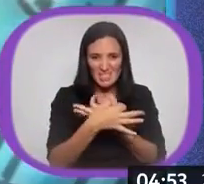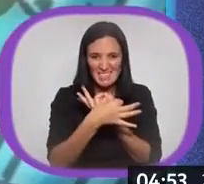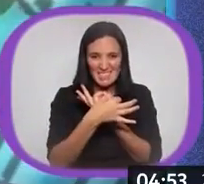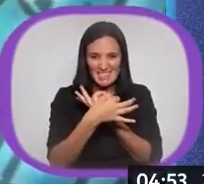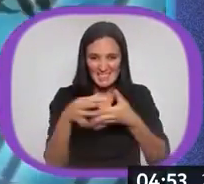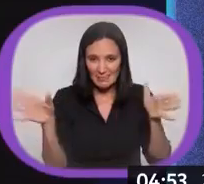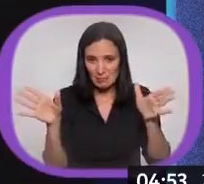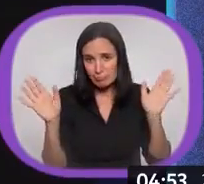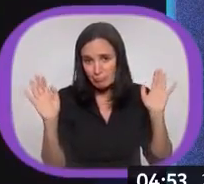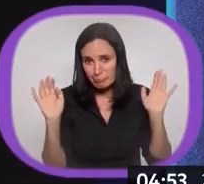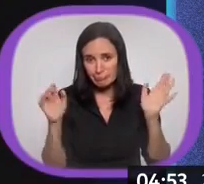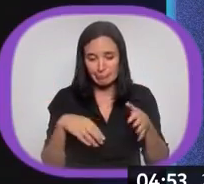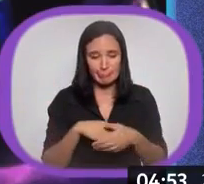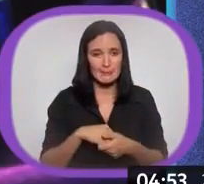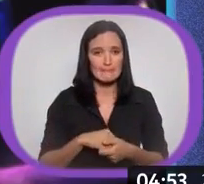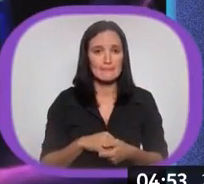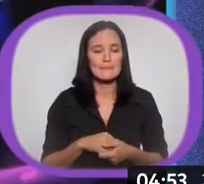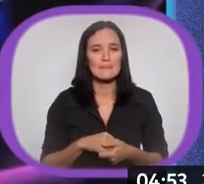libre.